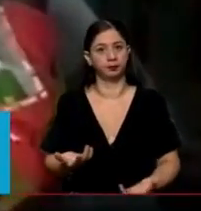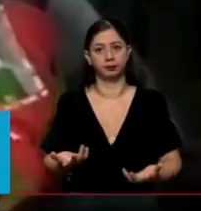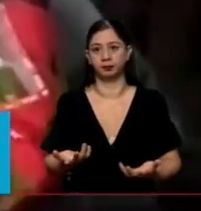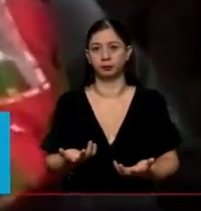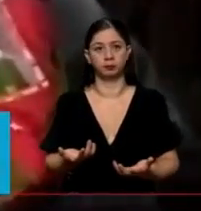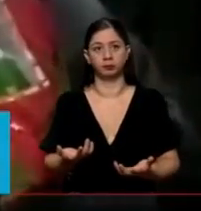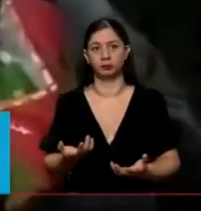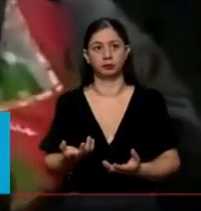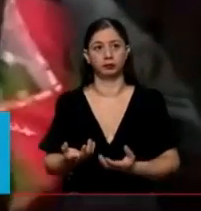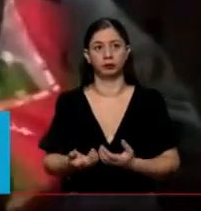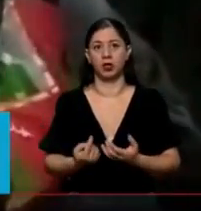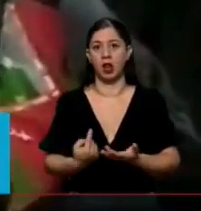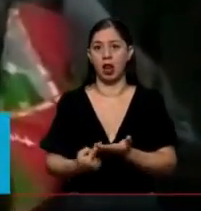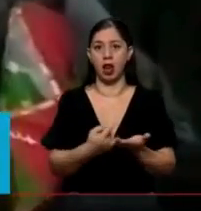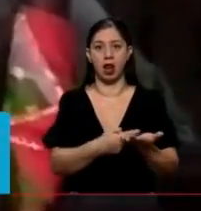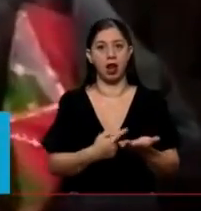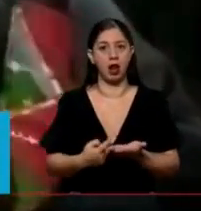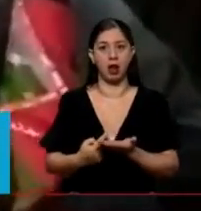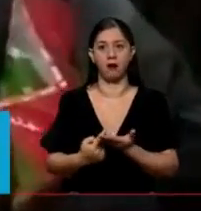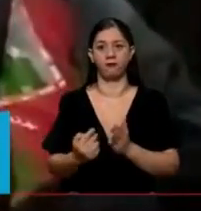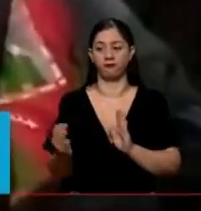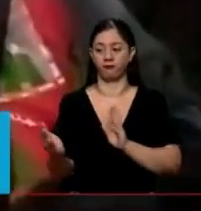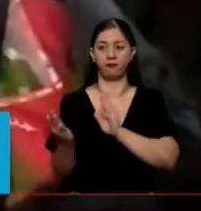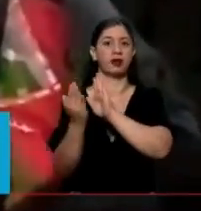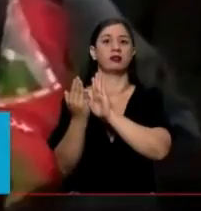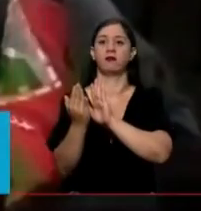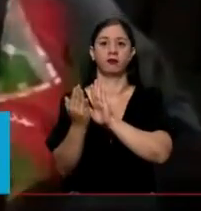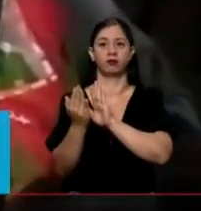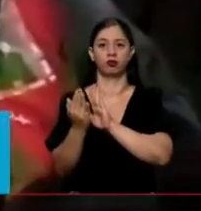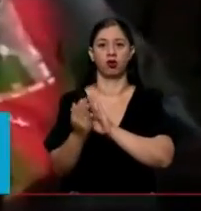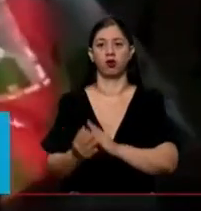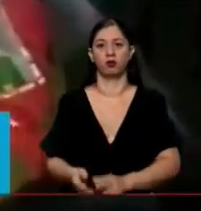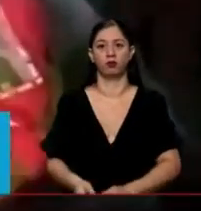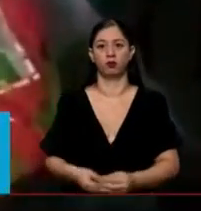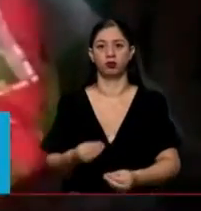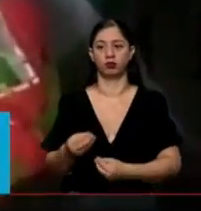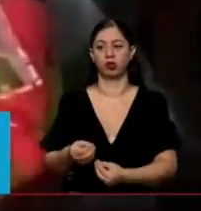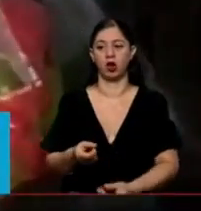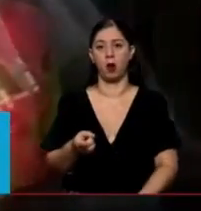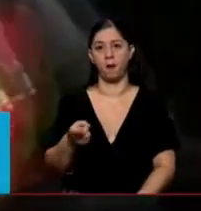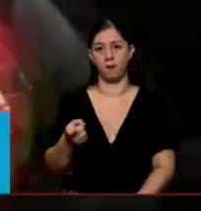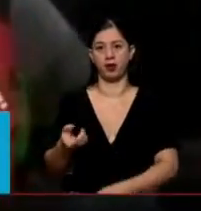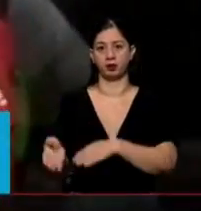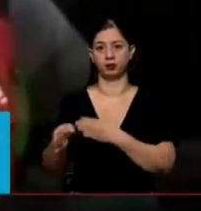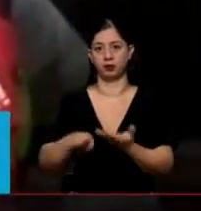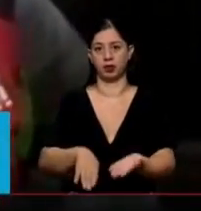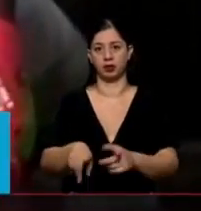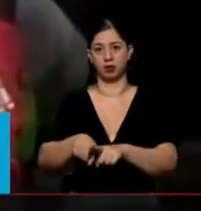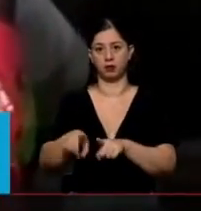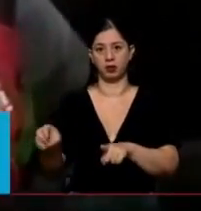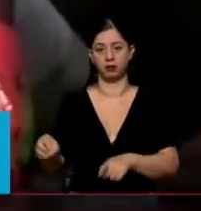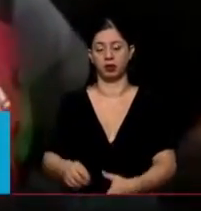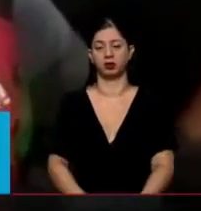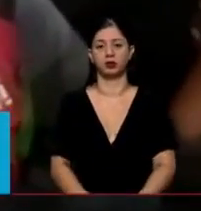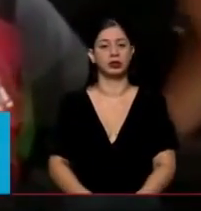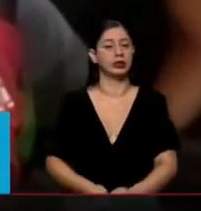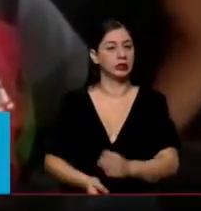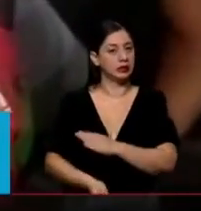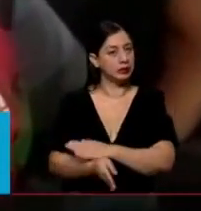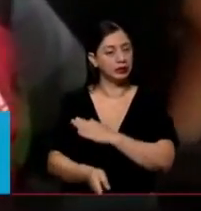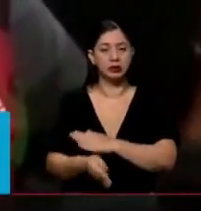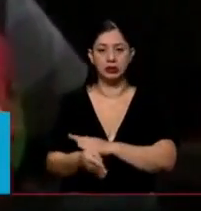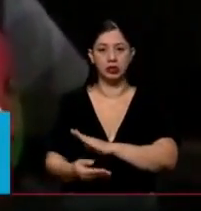no pudieron hacer el debate frente a frente, sino que buscaron las armas para matar a mi hermano. Seguimos en amenaza,